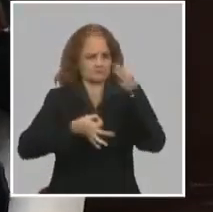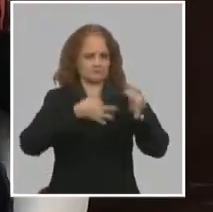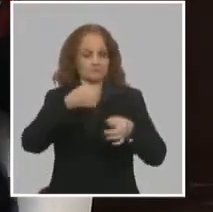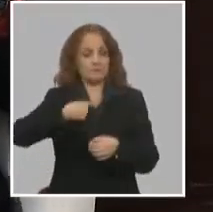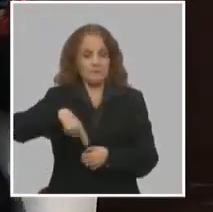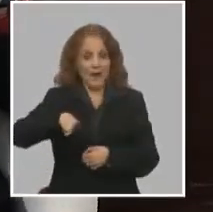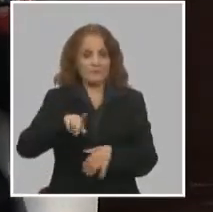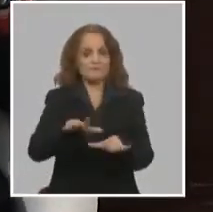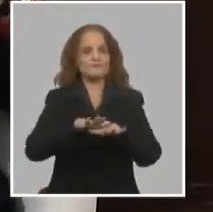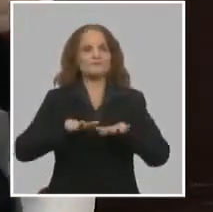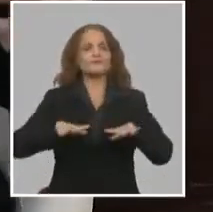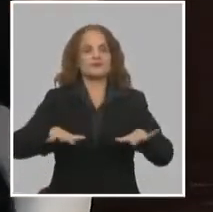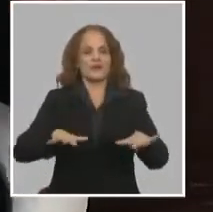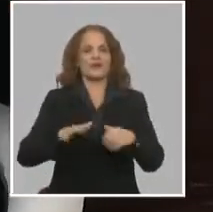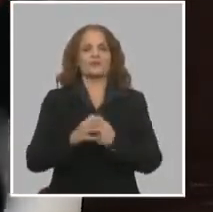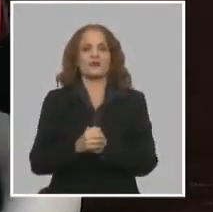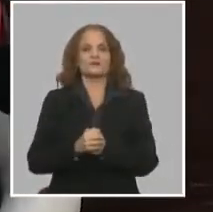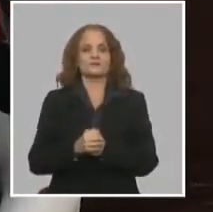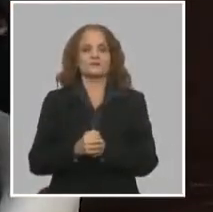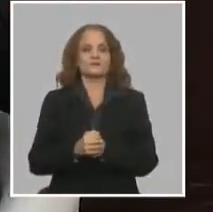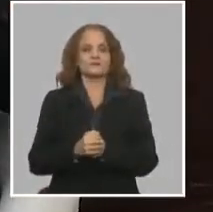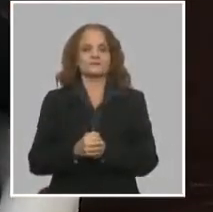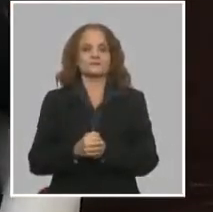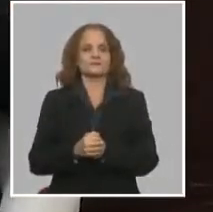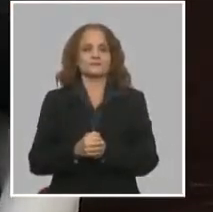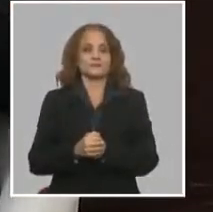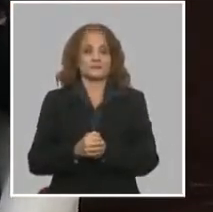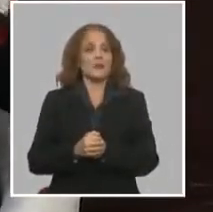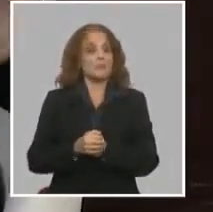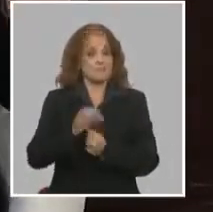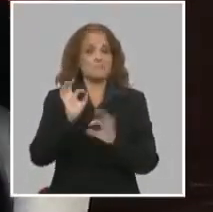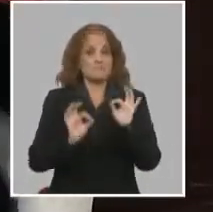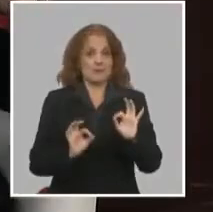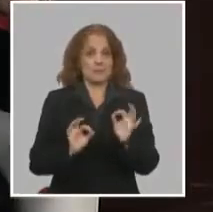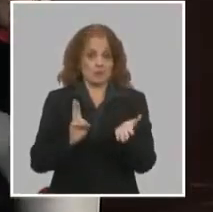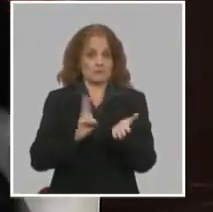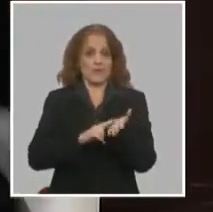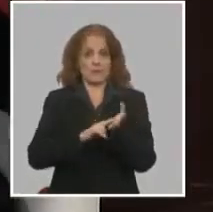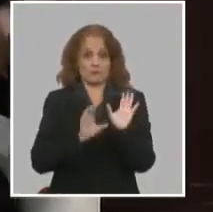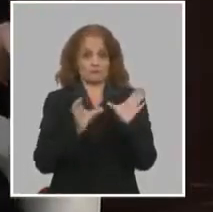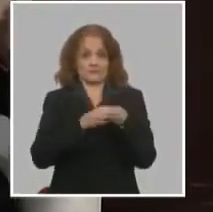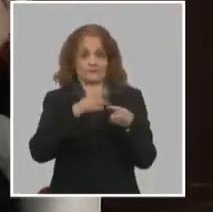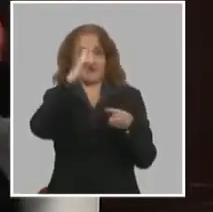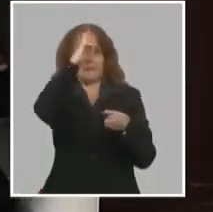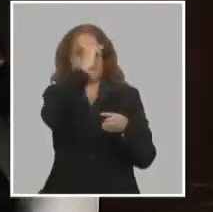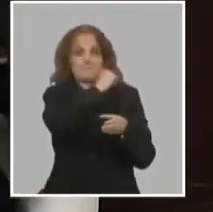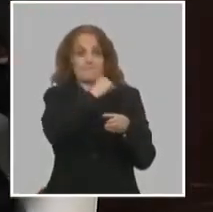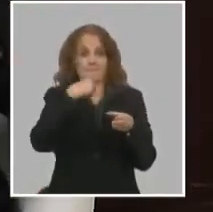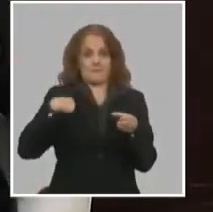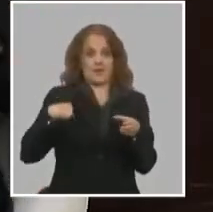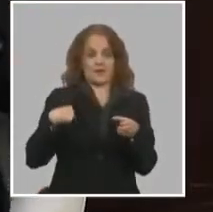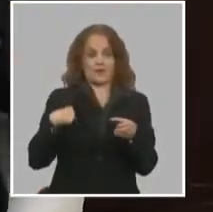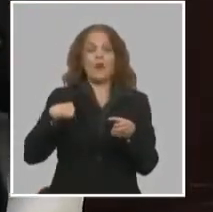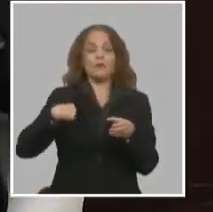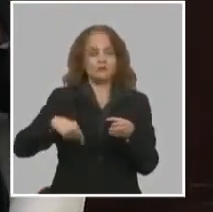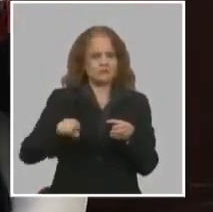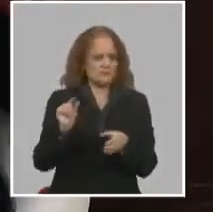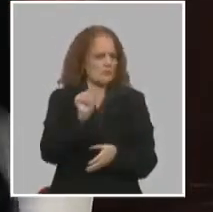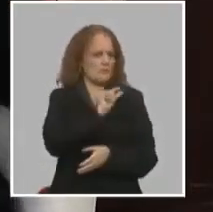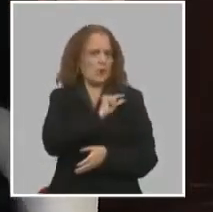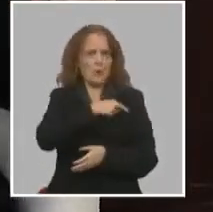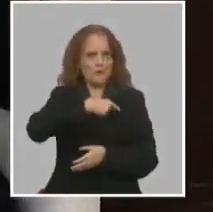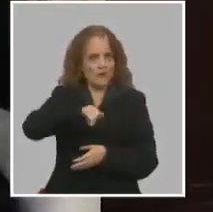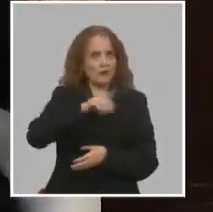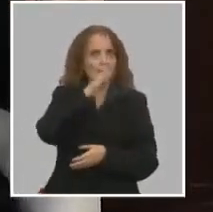en esta mesa redonda, de los que ahora han protagonizado la más reciente, la actual misión de este contingente